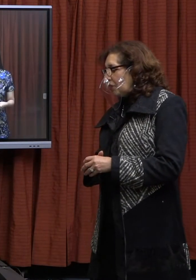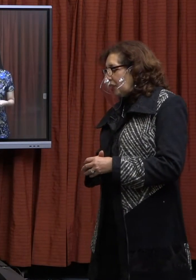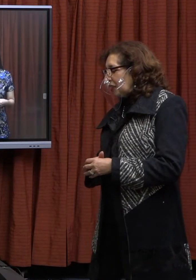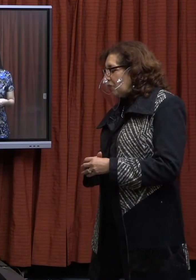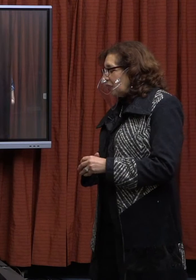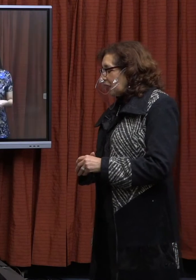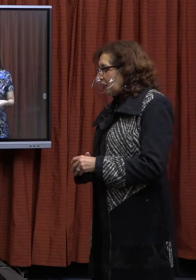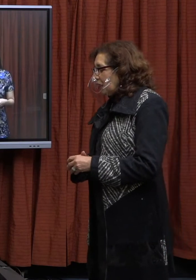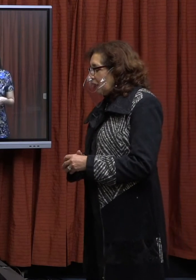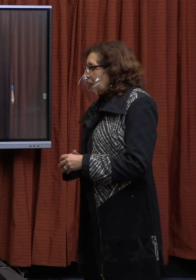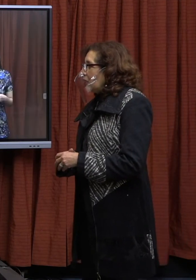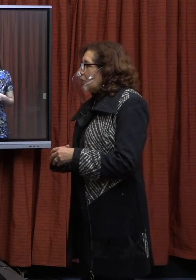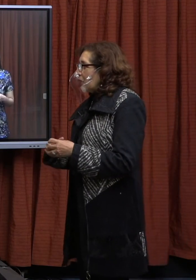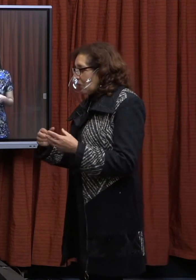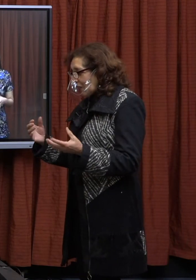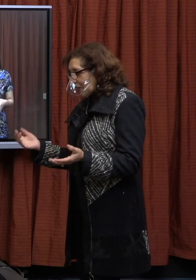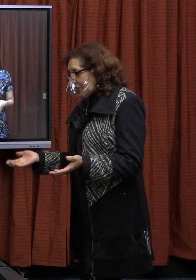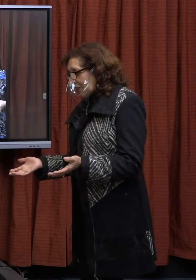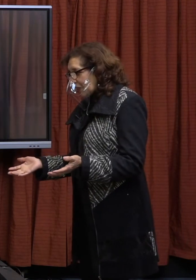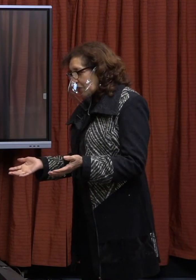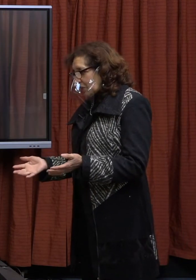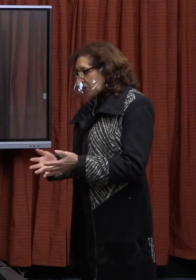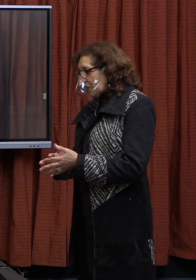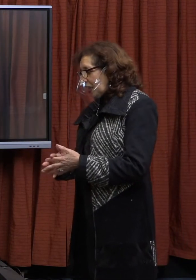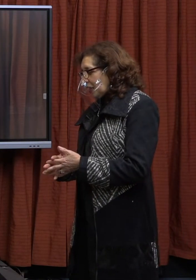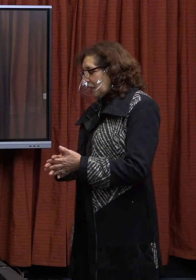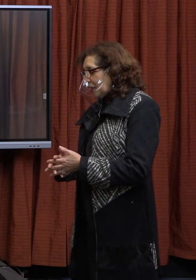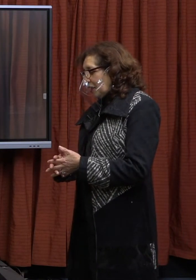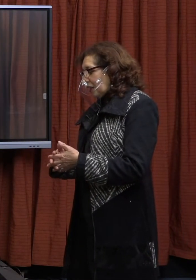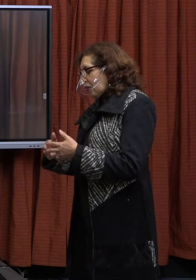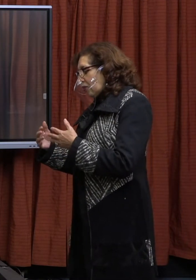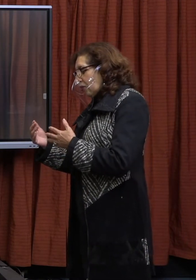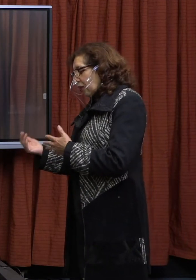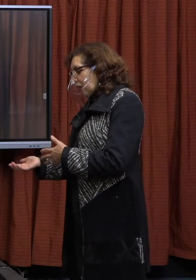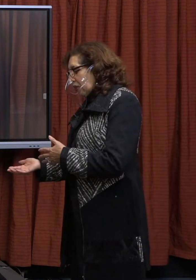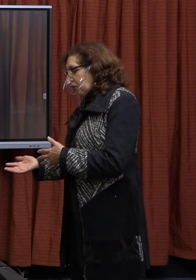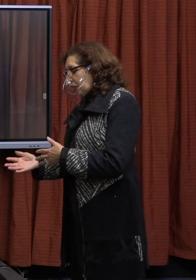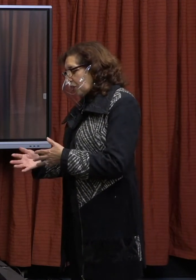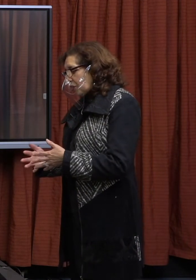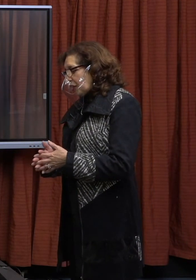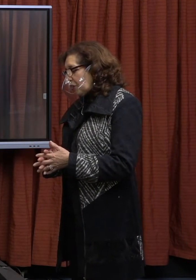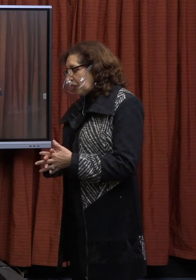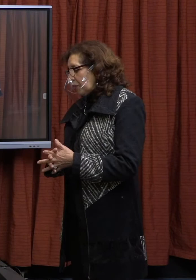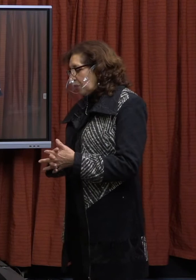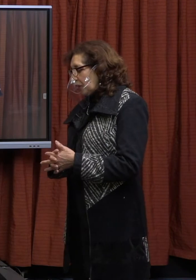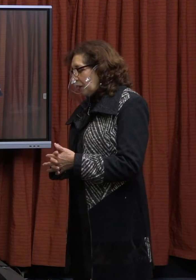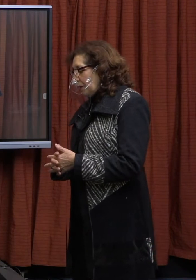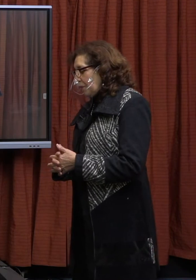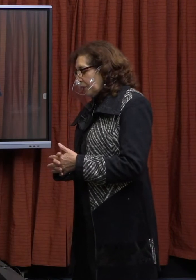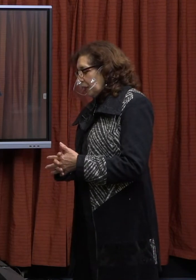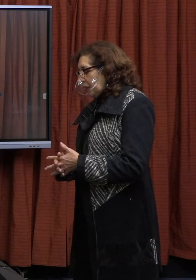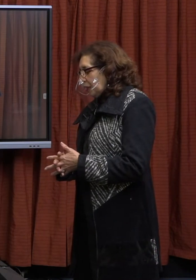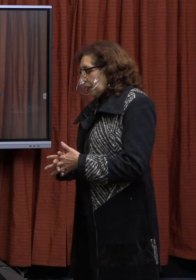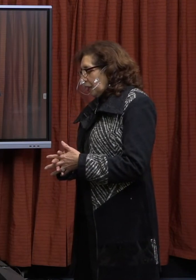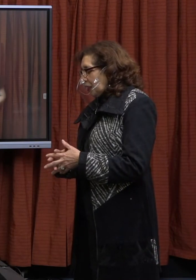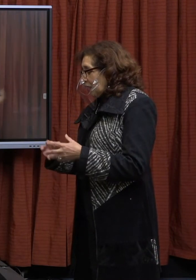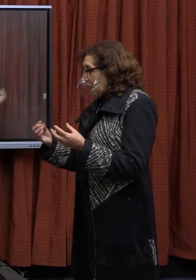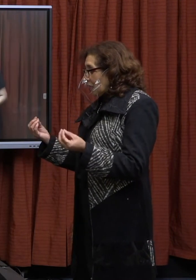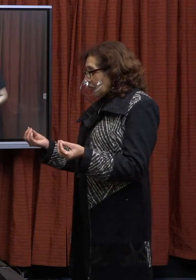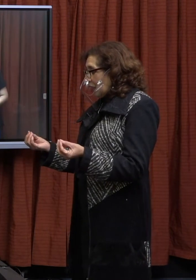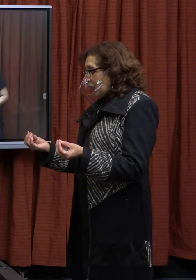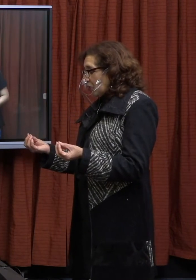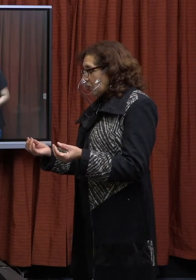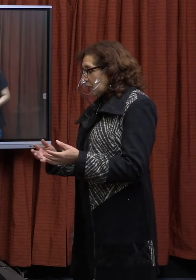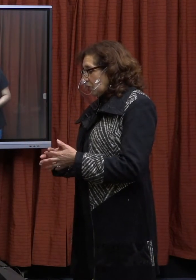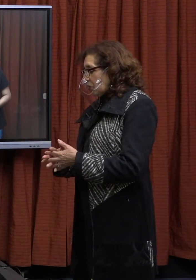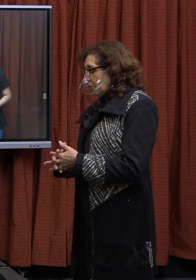colaborativo en red con mis colegas trabajadoras sociales, con coordinadores y coordinadores de programas que ya